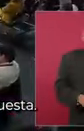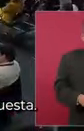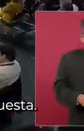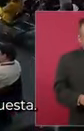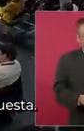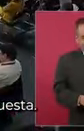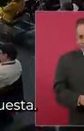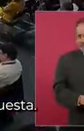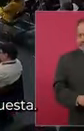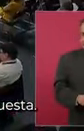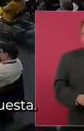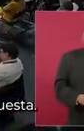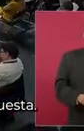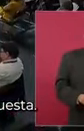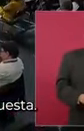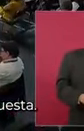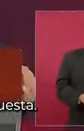si